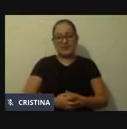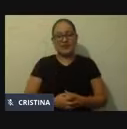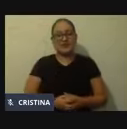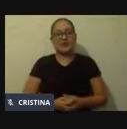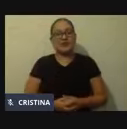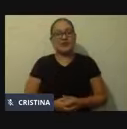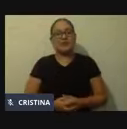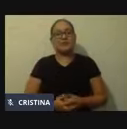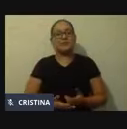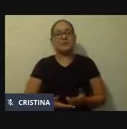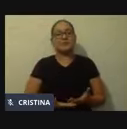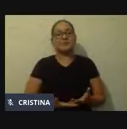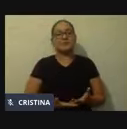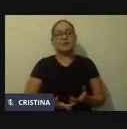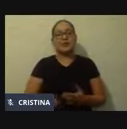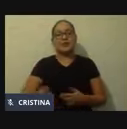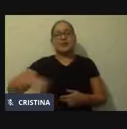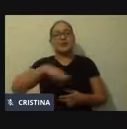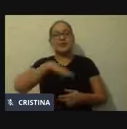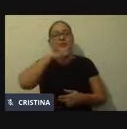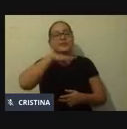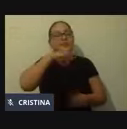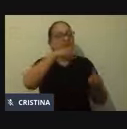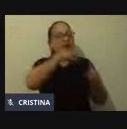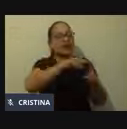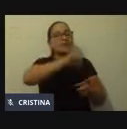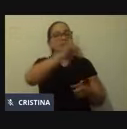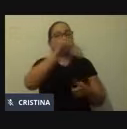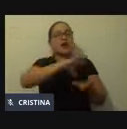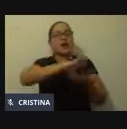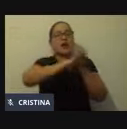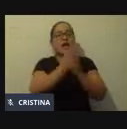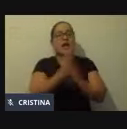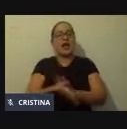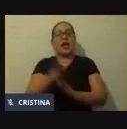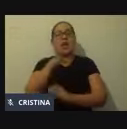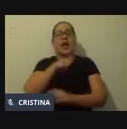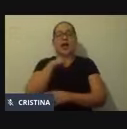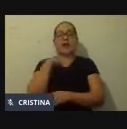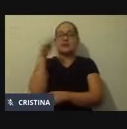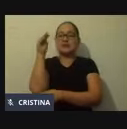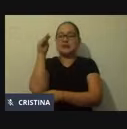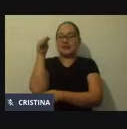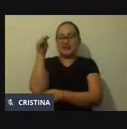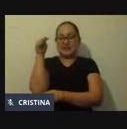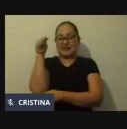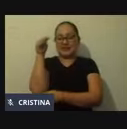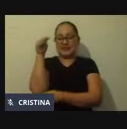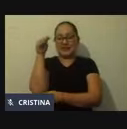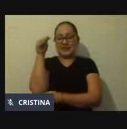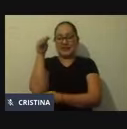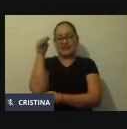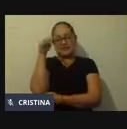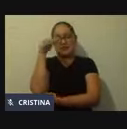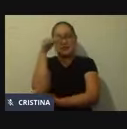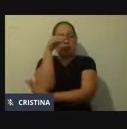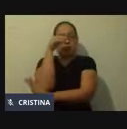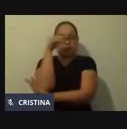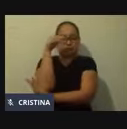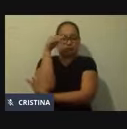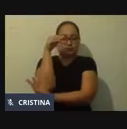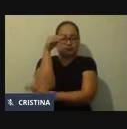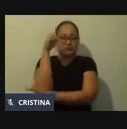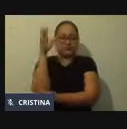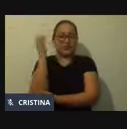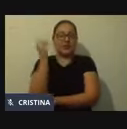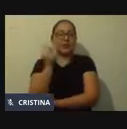y que entonces que no se habían dado cuenta que era un cisne, pero los cisnes eran de la realeza y cuando se dan cuenta, bueno, lo hago un poco diferente, pero pues, al